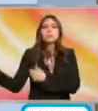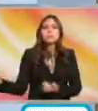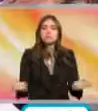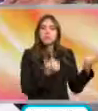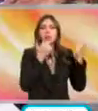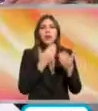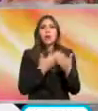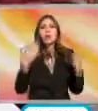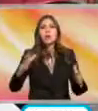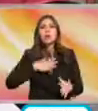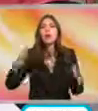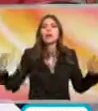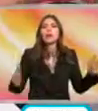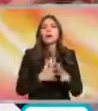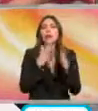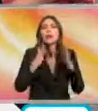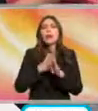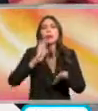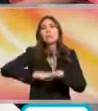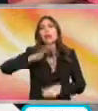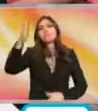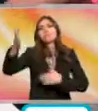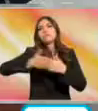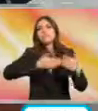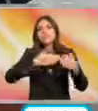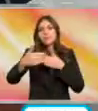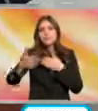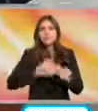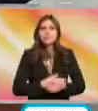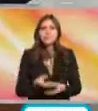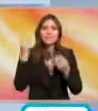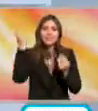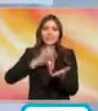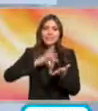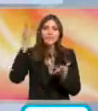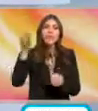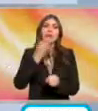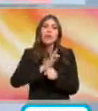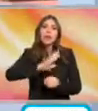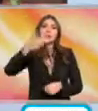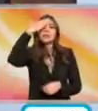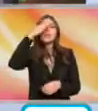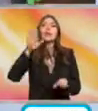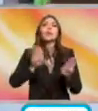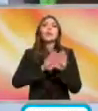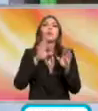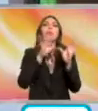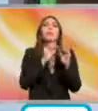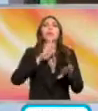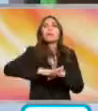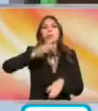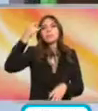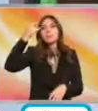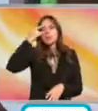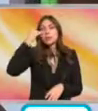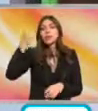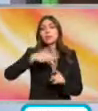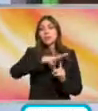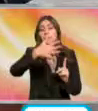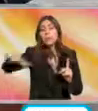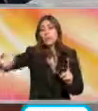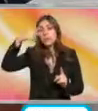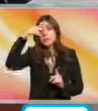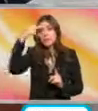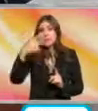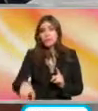más, Sofisticada. Pues muchas gracias, Preparada. Ángel. Gracias, Ahora ya gracias. sabemos que Gracias. ahora sí Que es qué un onda con los pirata, ¿no? piratas. Aparte Además, de las costas DVDs allá mexicanas, afuera,